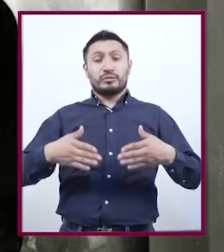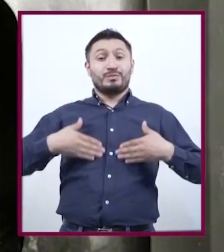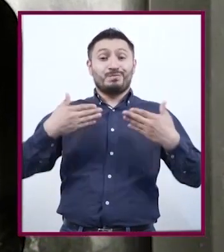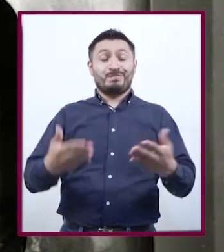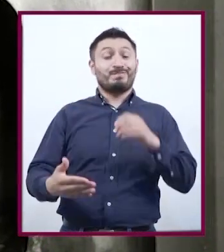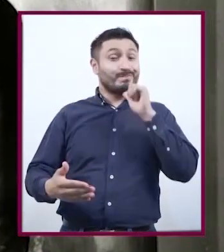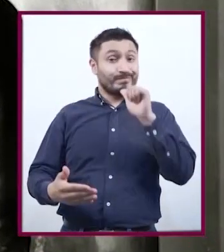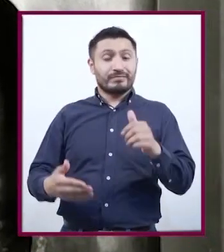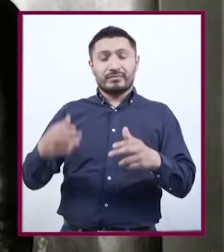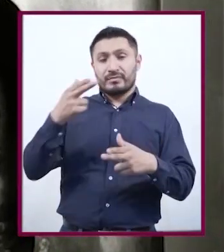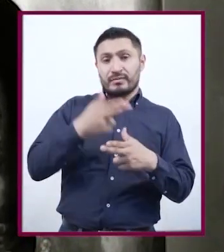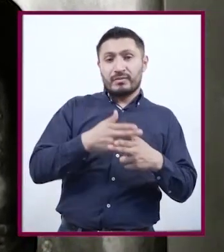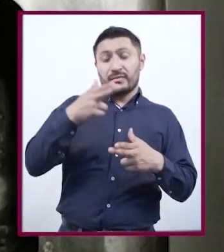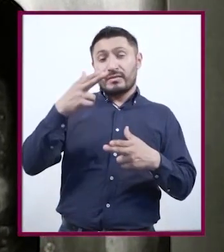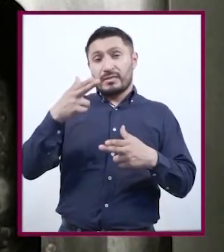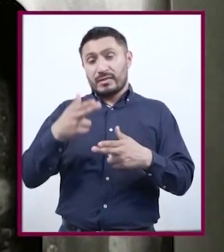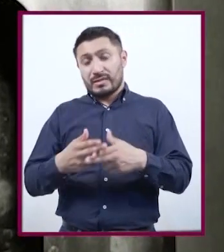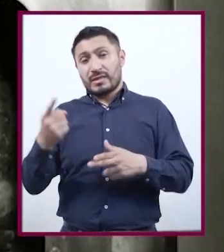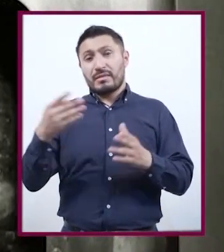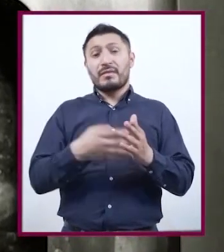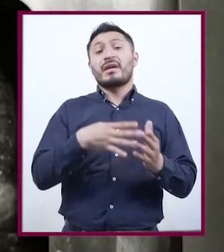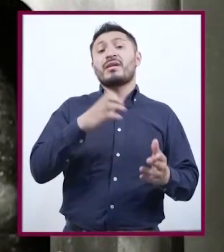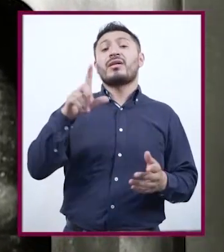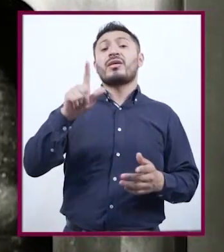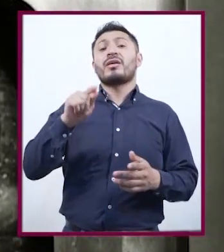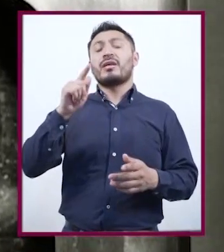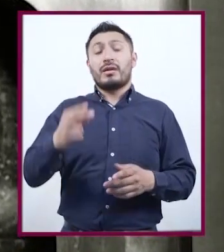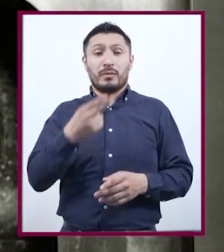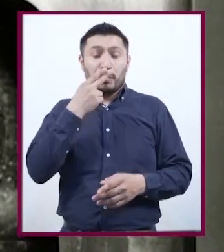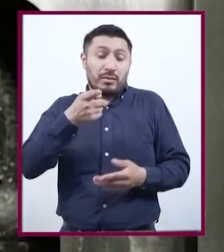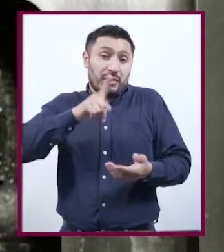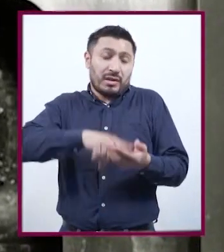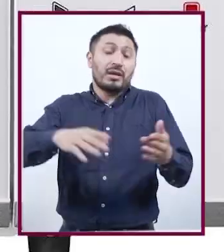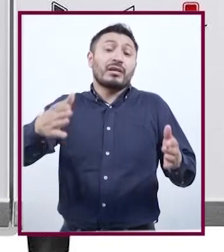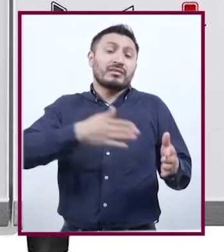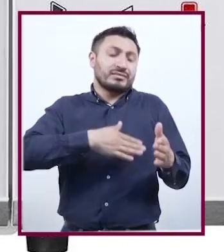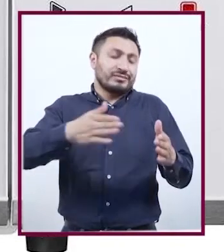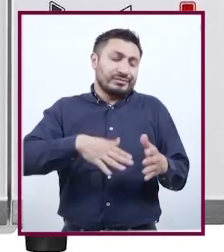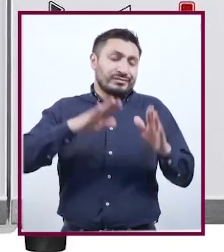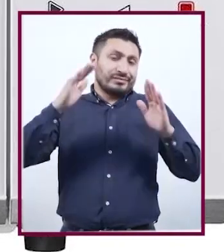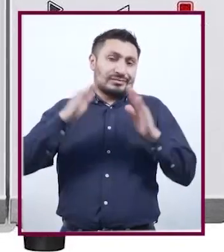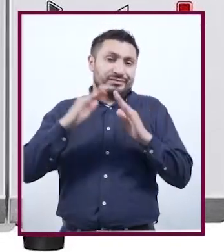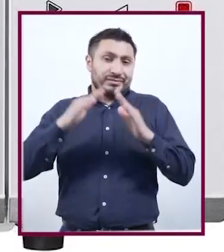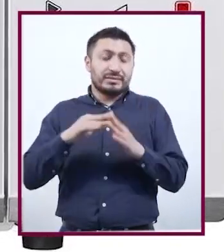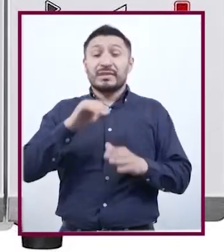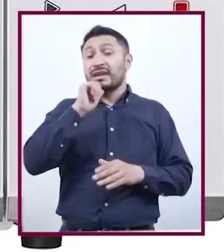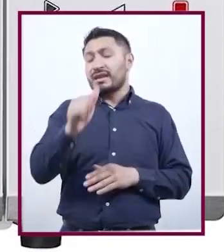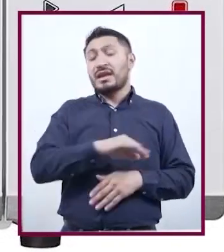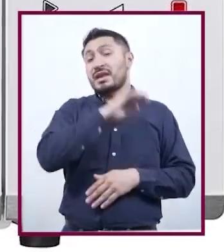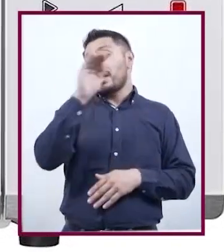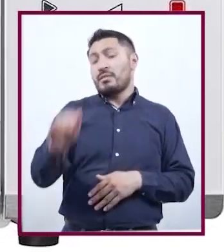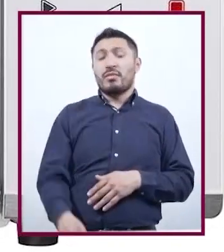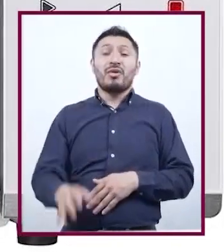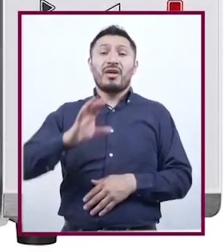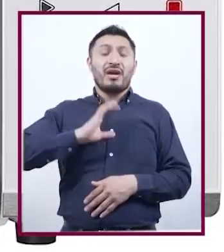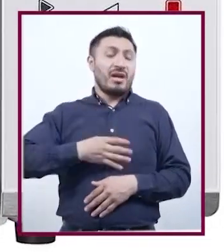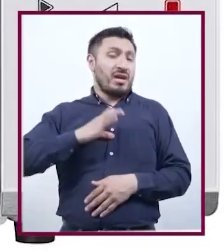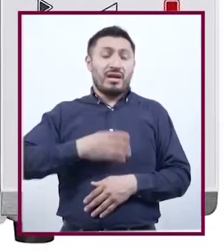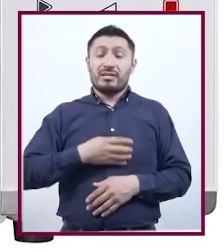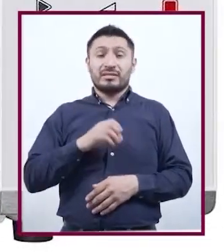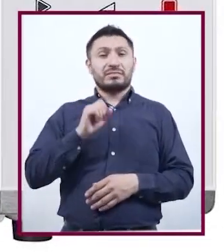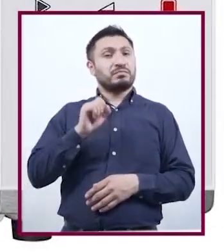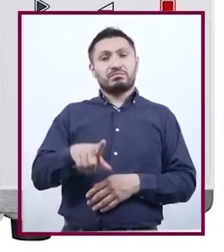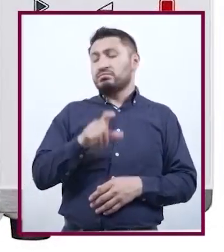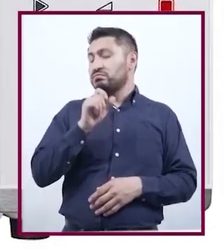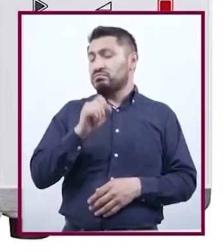mucha desconfianza, por lo que fue hasta los años 70 cuando se empezó a utilizar en las cocinas domésticas. Nadie moría de cáncer por las